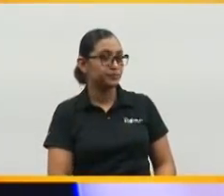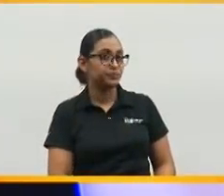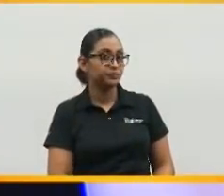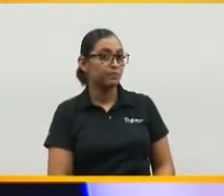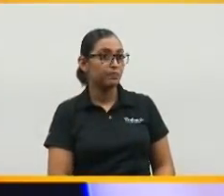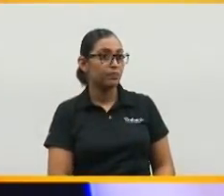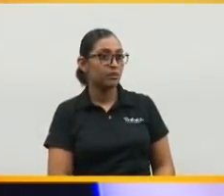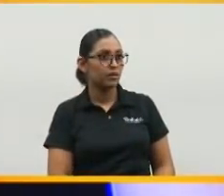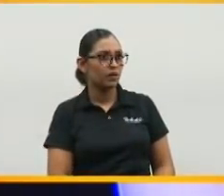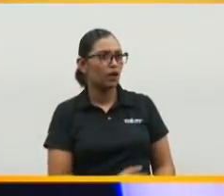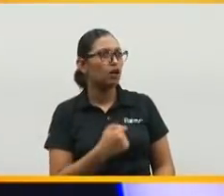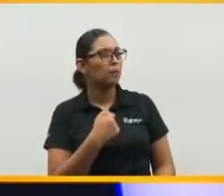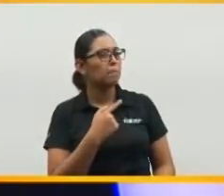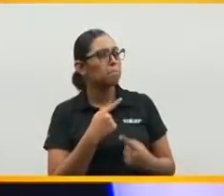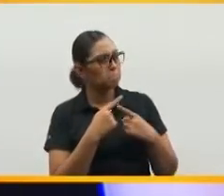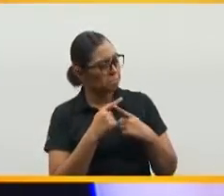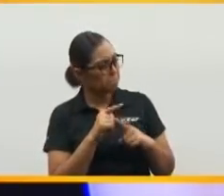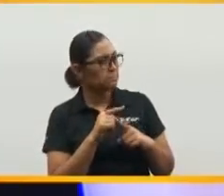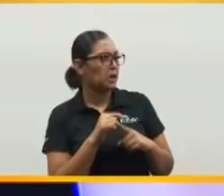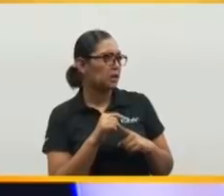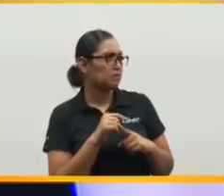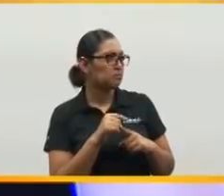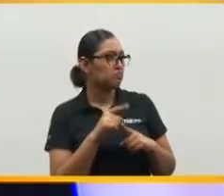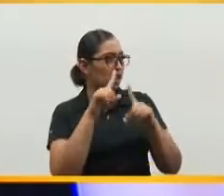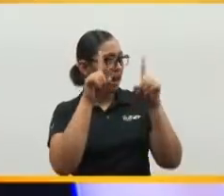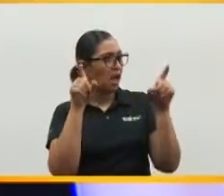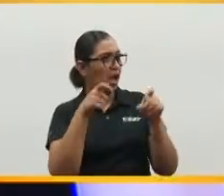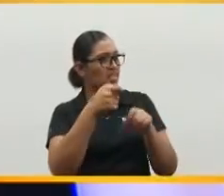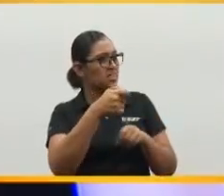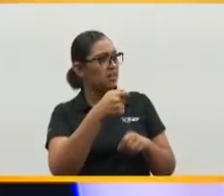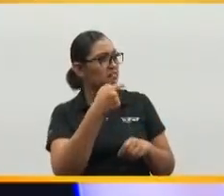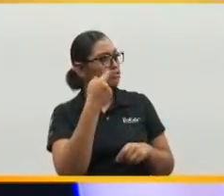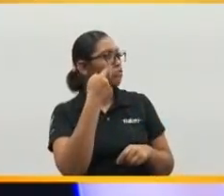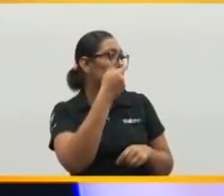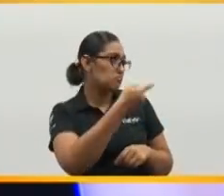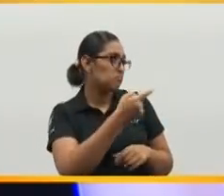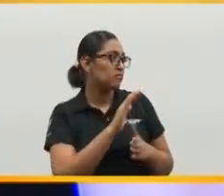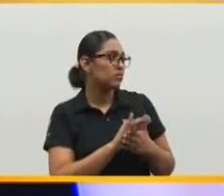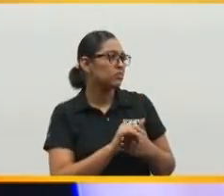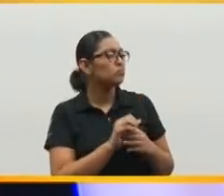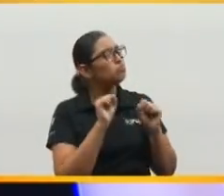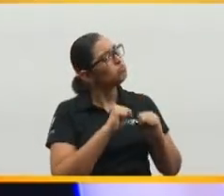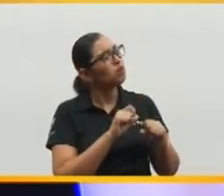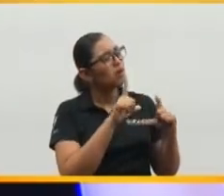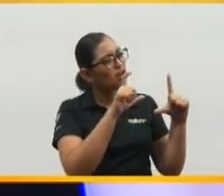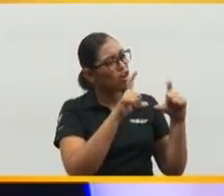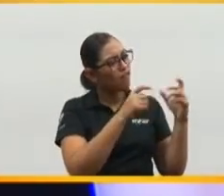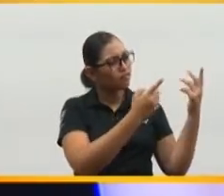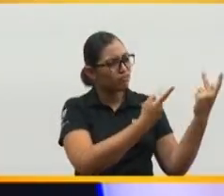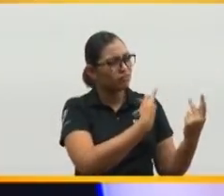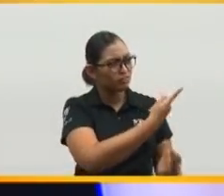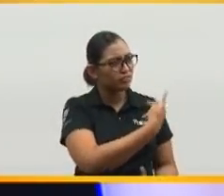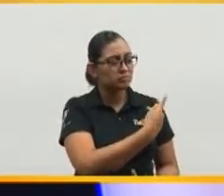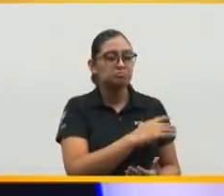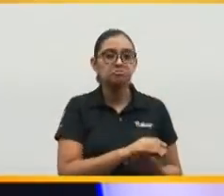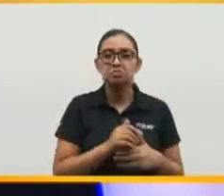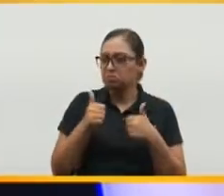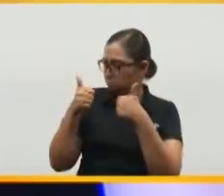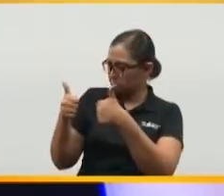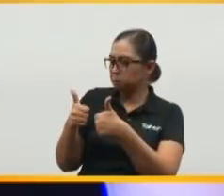y no me pierdo los programas de la iglesia. ¿Será que nos podemos tomar una foto? Y yo: sí, hermano, tomemos una foto.